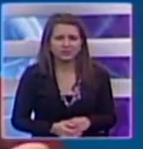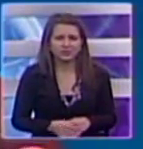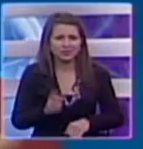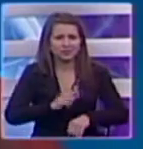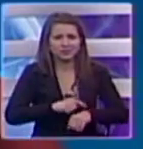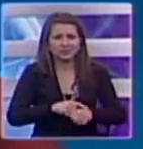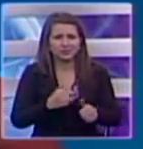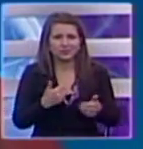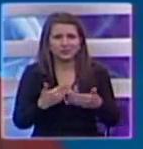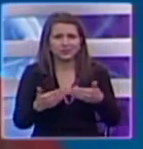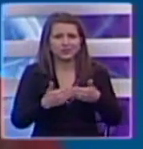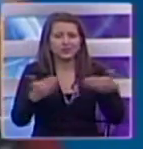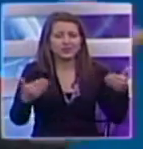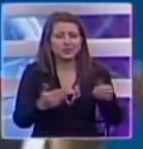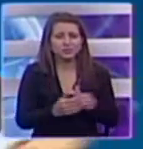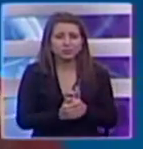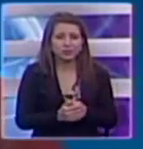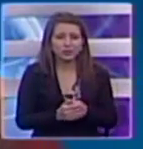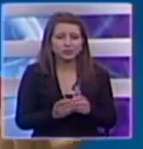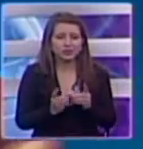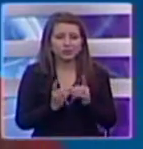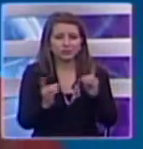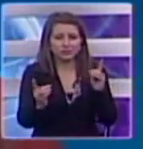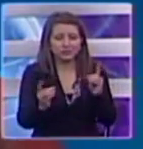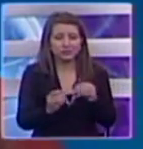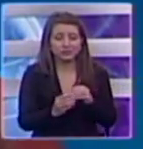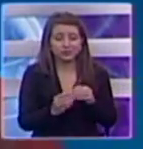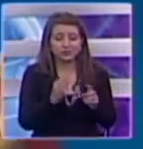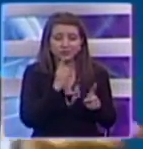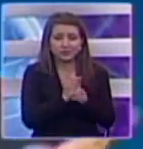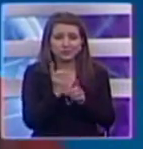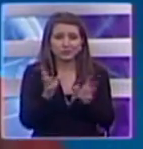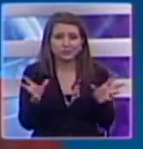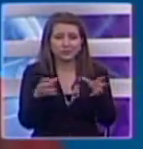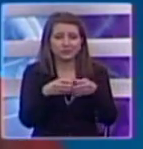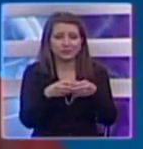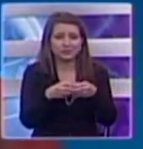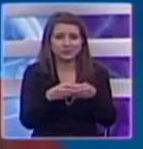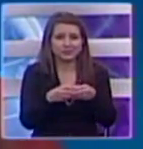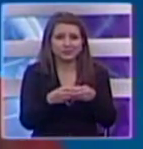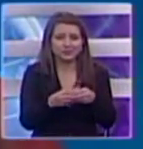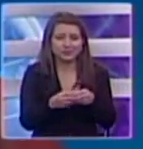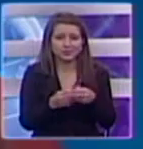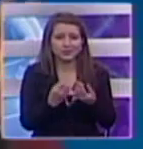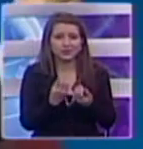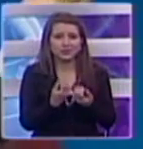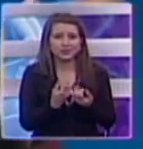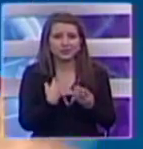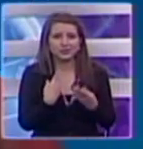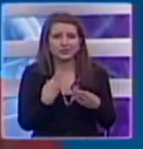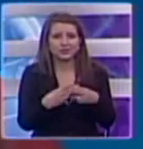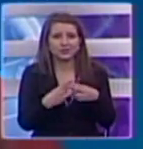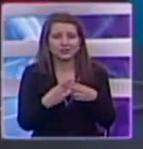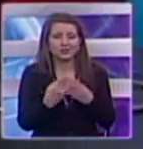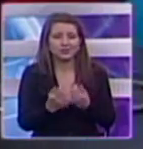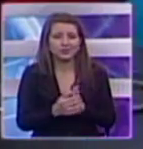la distancia. Entonces, en ese, digamos, conglomerado de audiencia que son los llamados